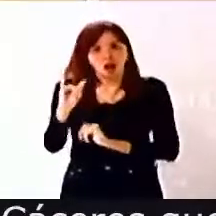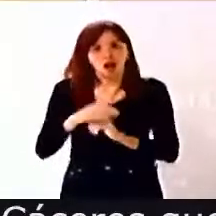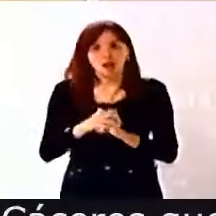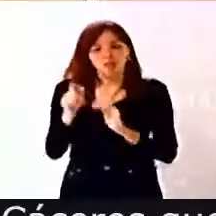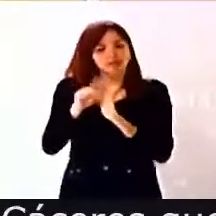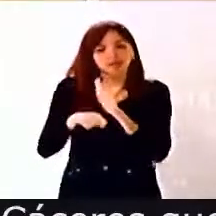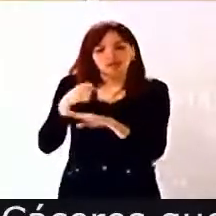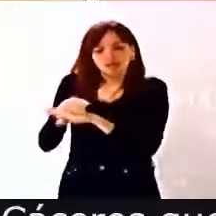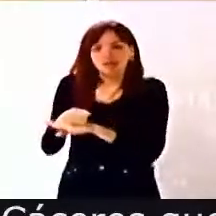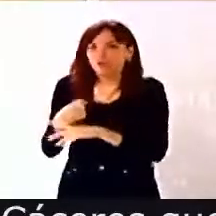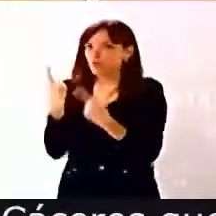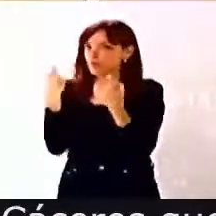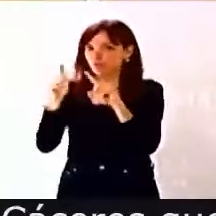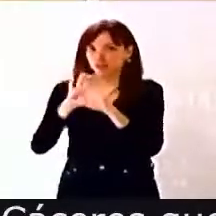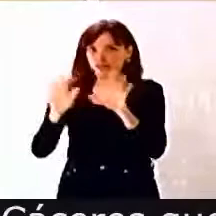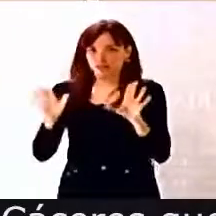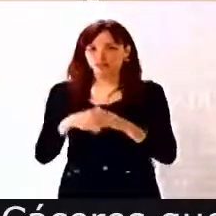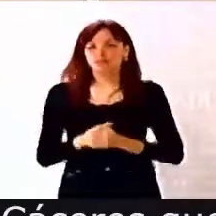medida excepcional.